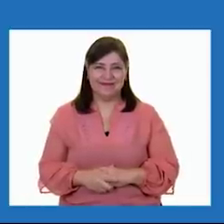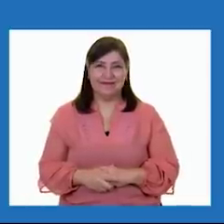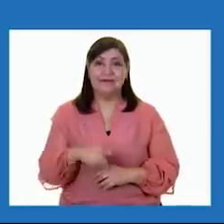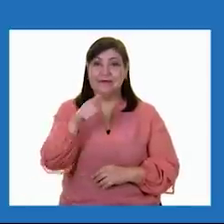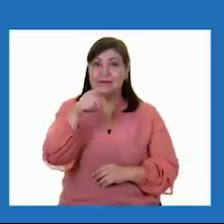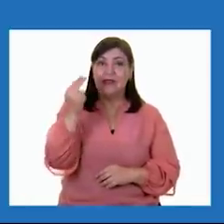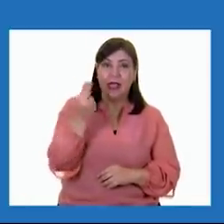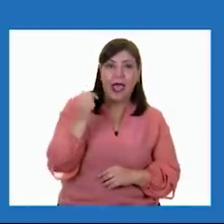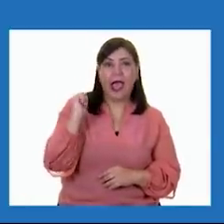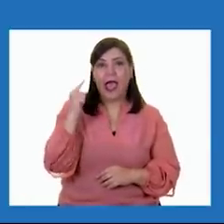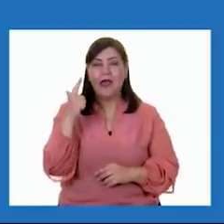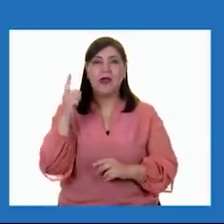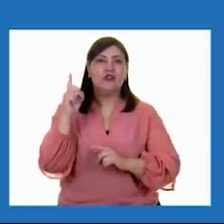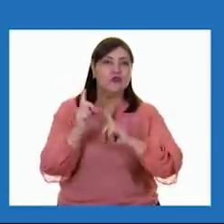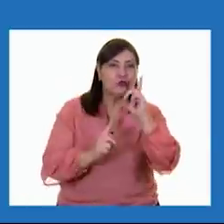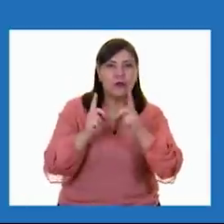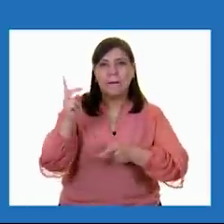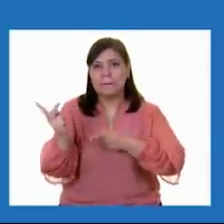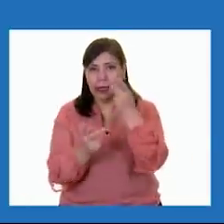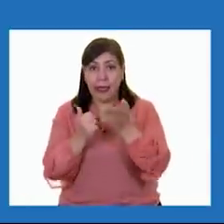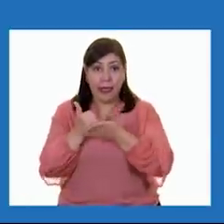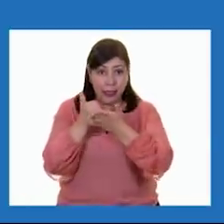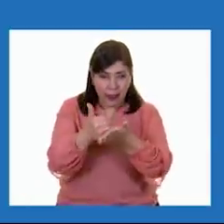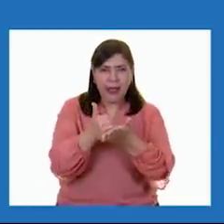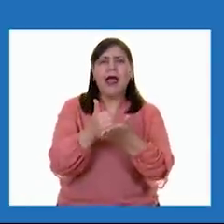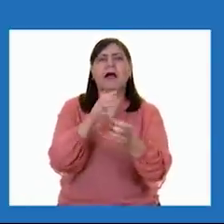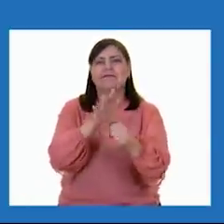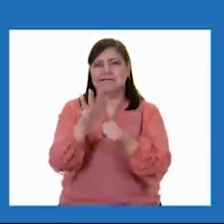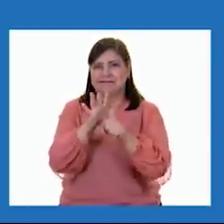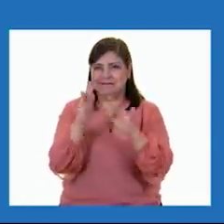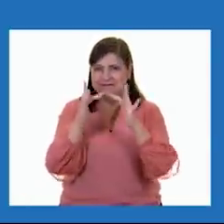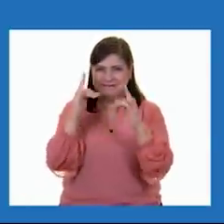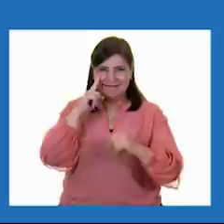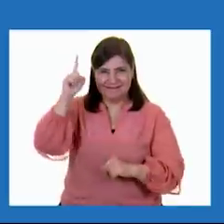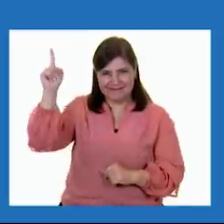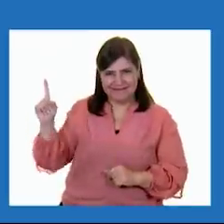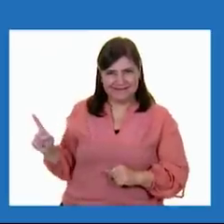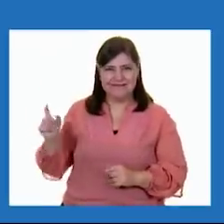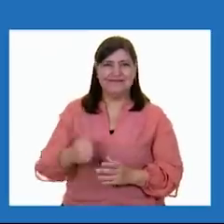Si necesitas ayuda para resolver tus dudas, contáctanos.